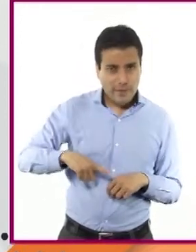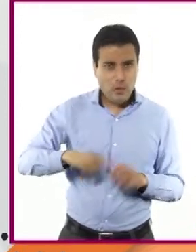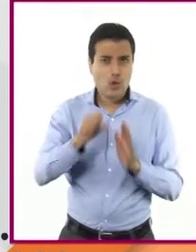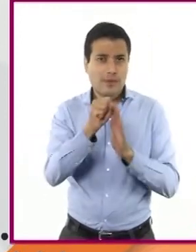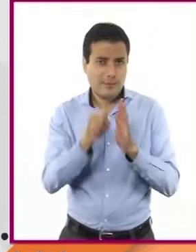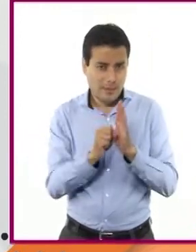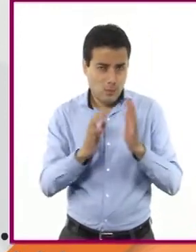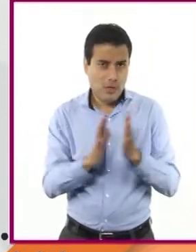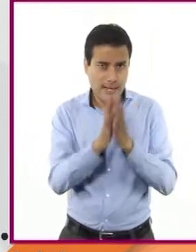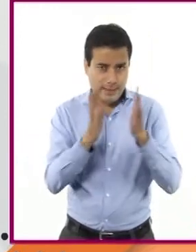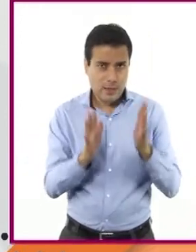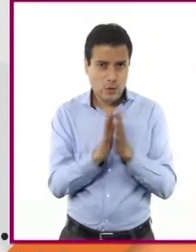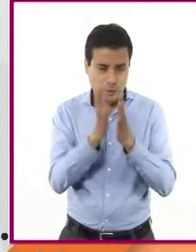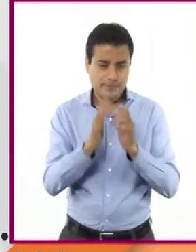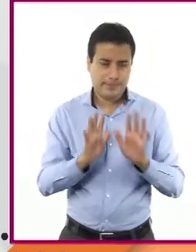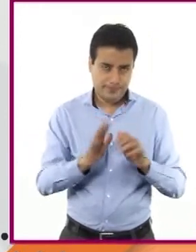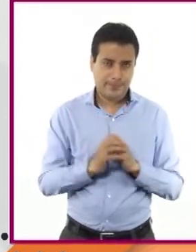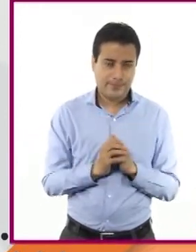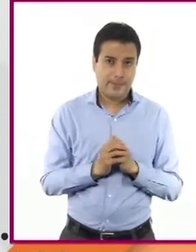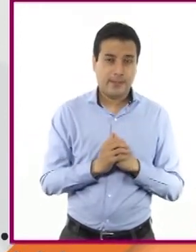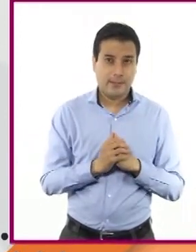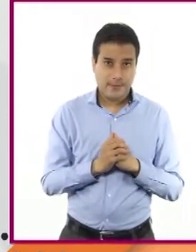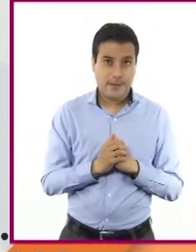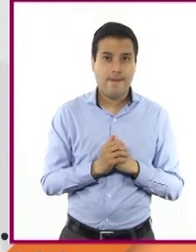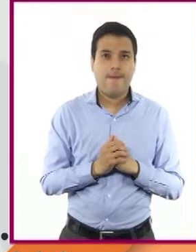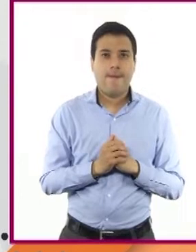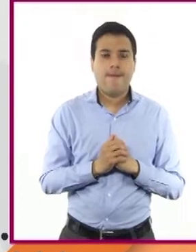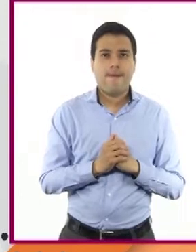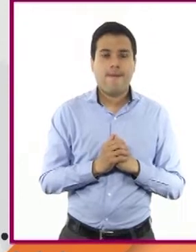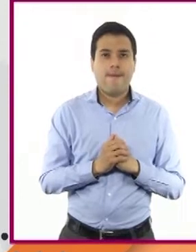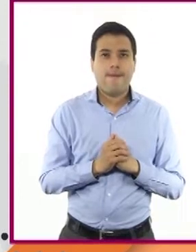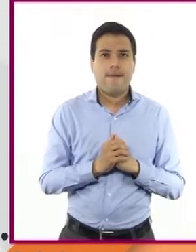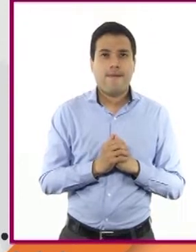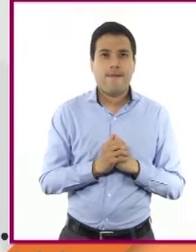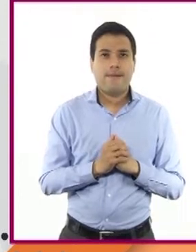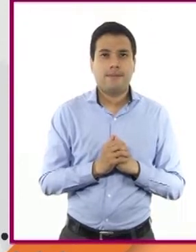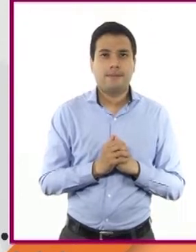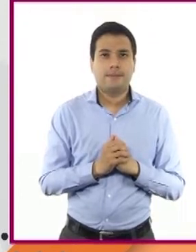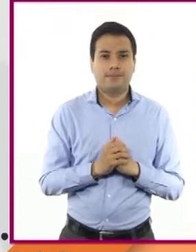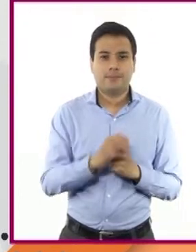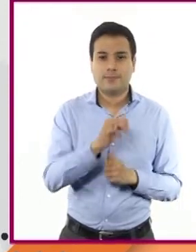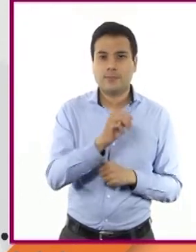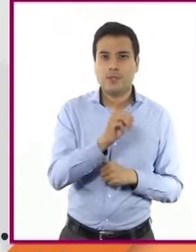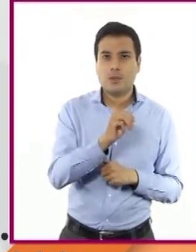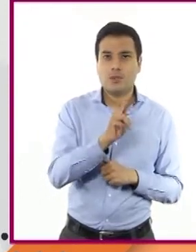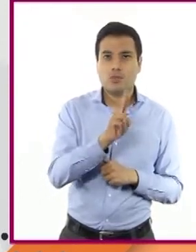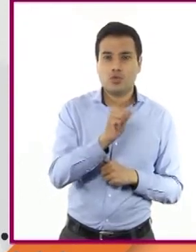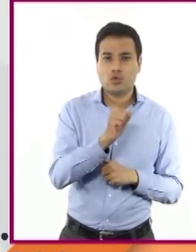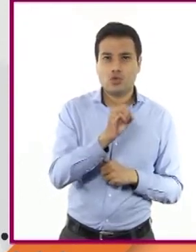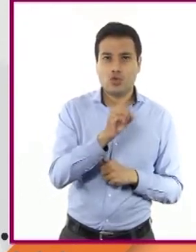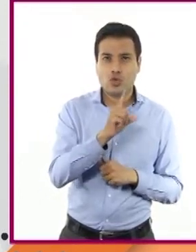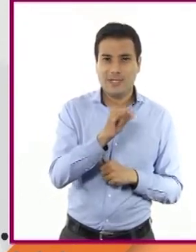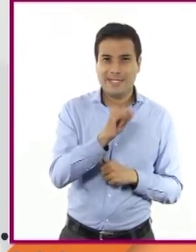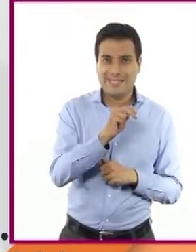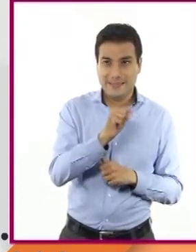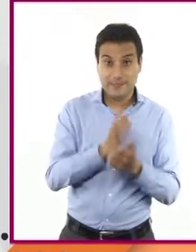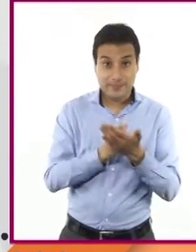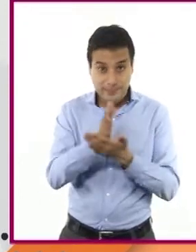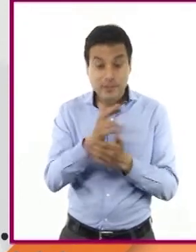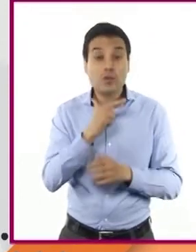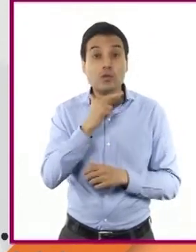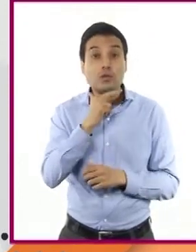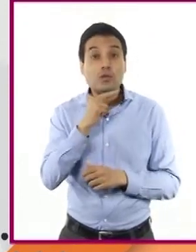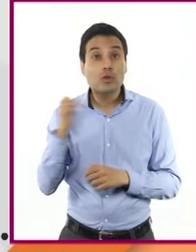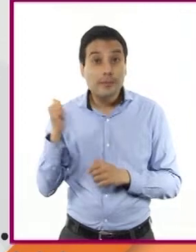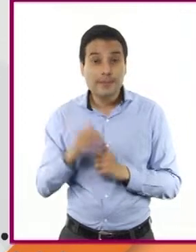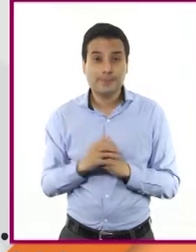en los 20 años transcurridos desde la marcha sobre Roma de Mussolini hasta el apogeo de las potencias del eje en la Segunda Guerra